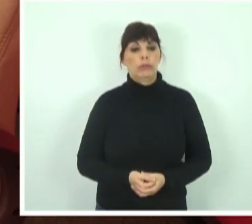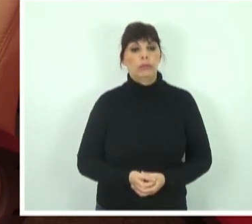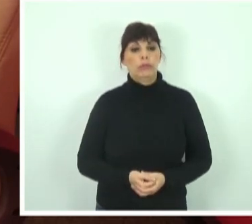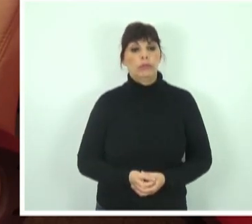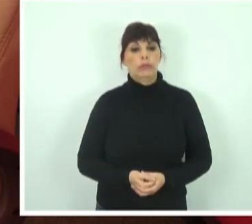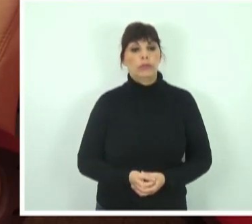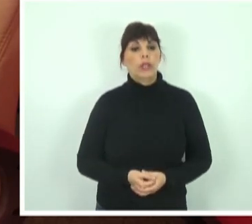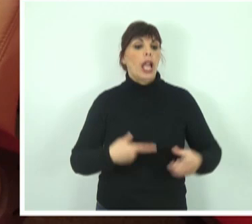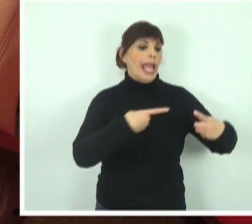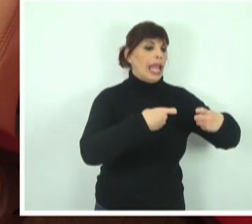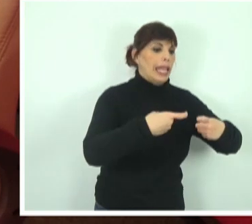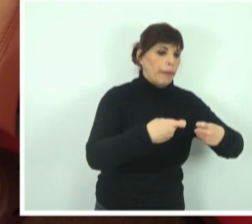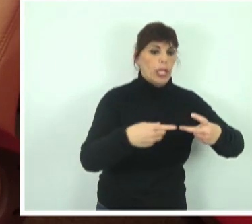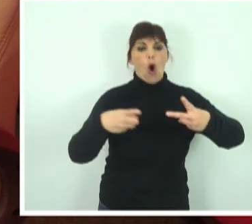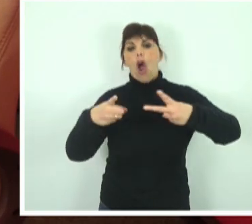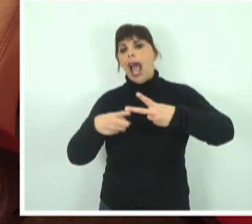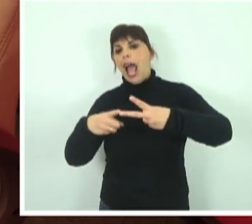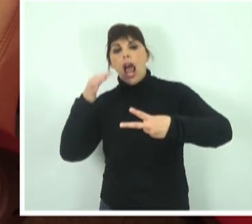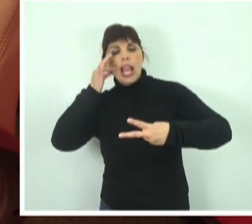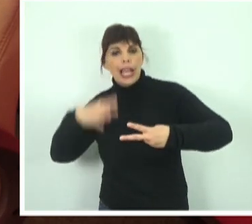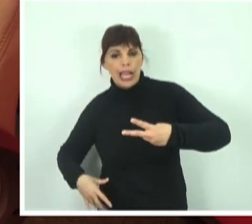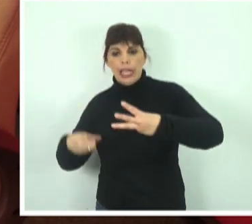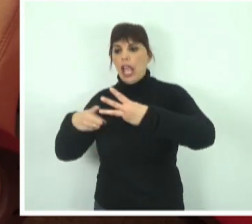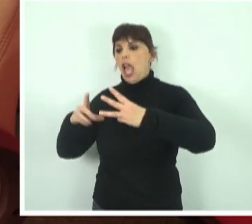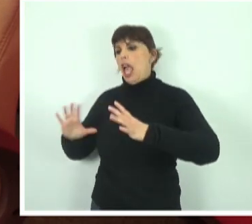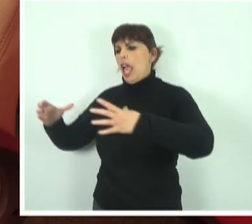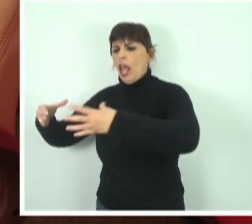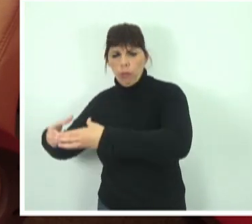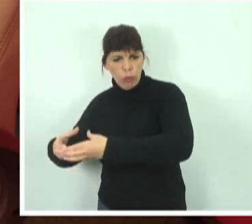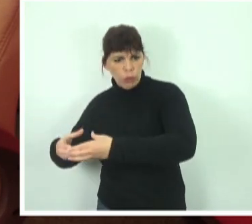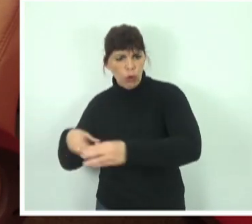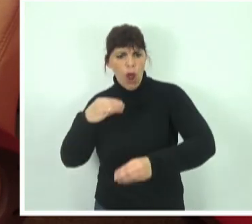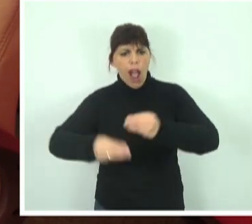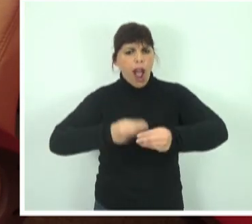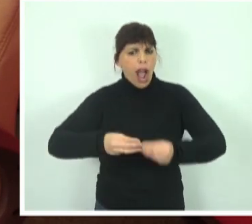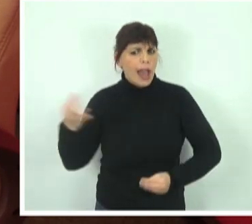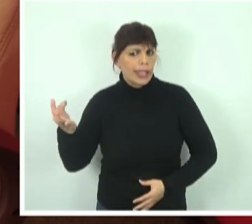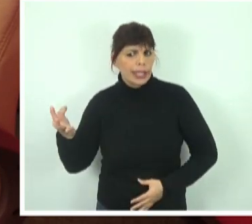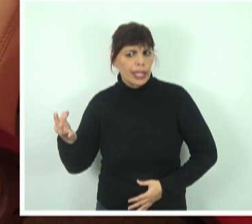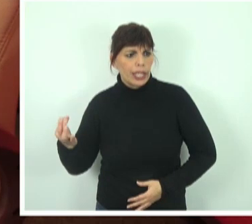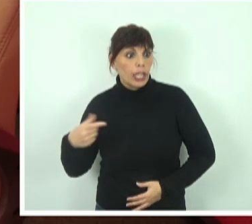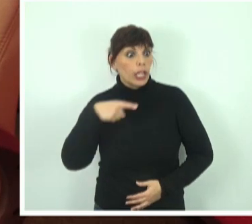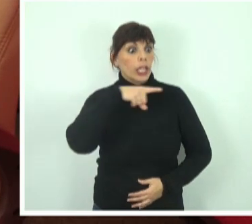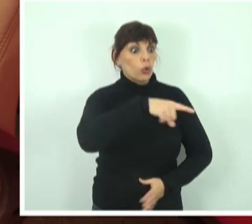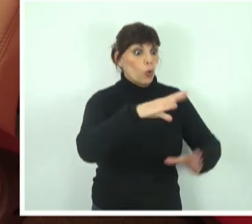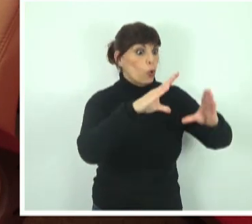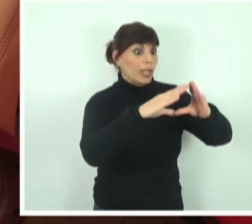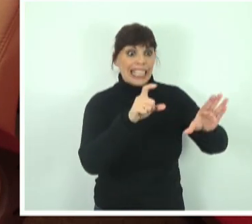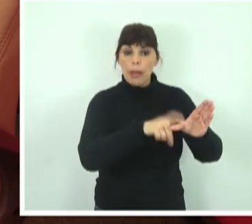carne, el mundo, hará todo lo que pueda para que no te incorpores en una